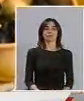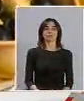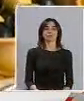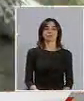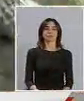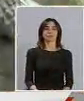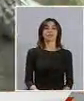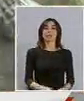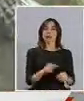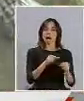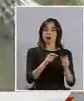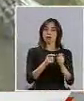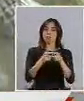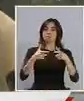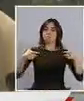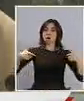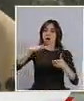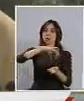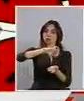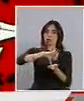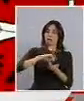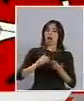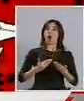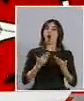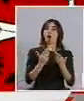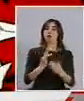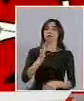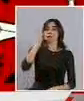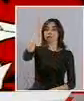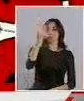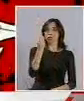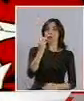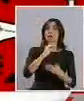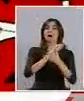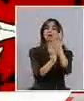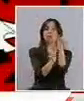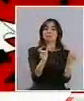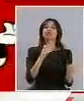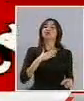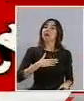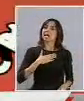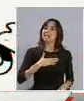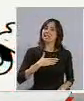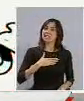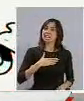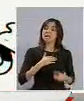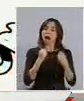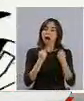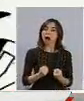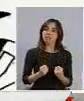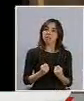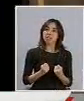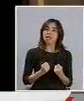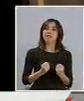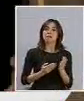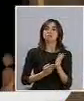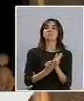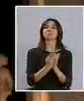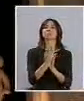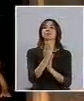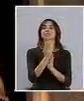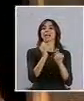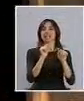Un campo que se expande en nuestro país y que ofrece un futuro promisorio para todos quienes quieran y se atrevan a embarcarse